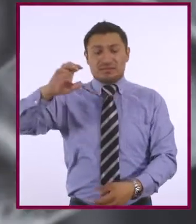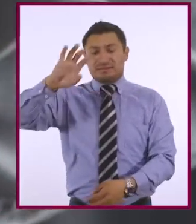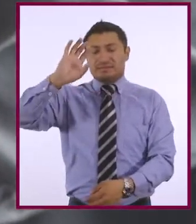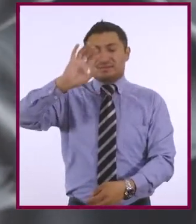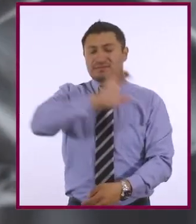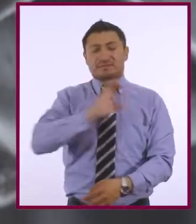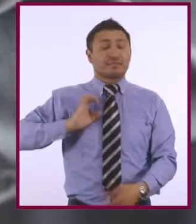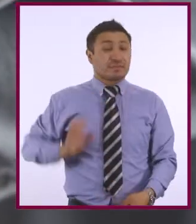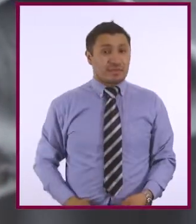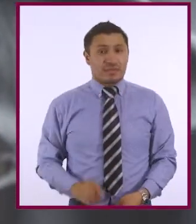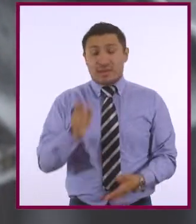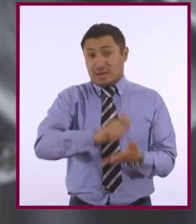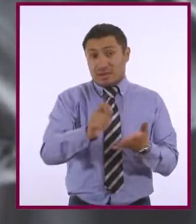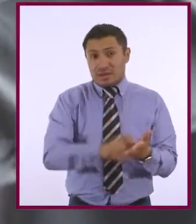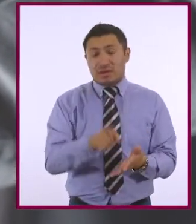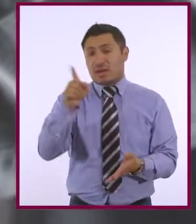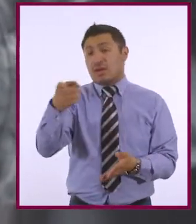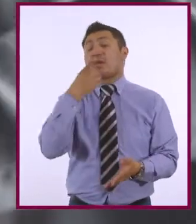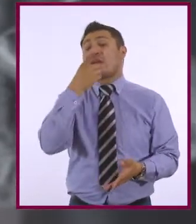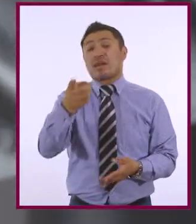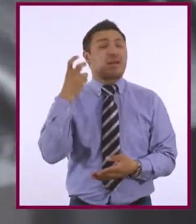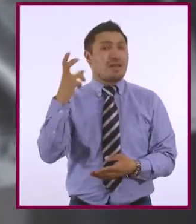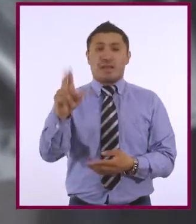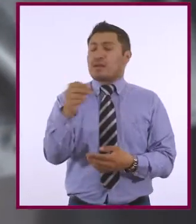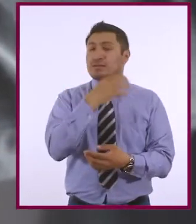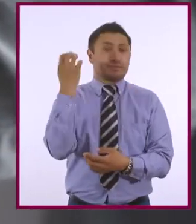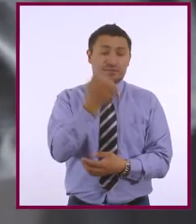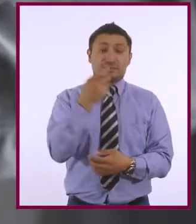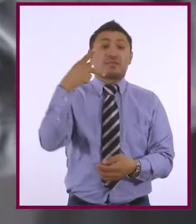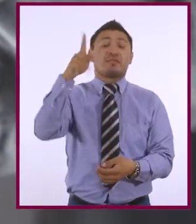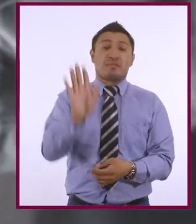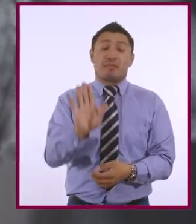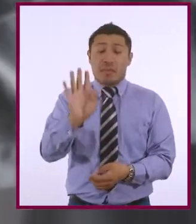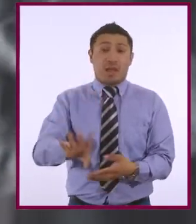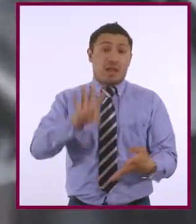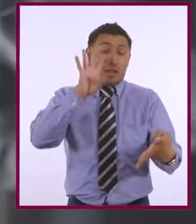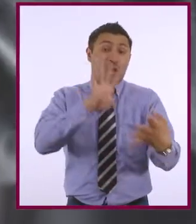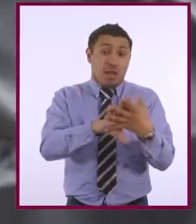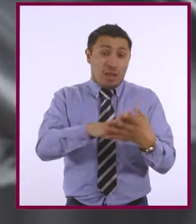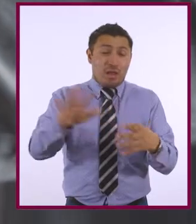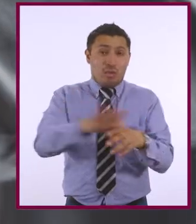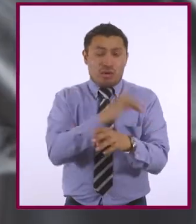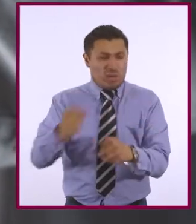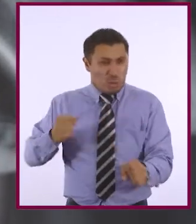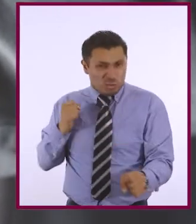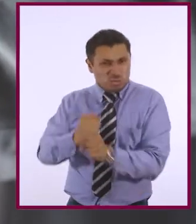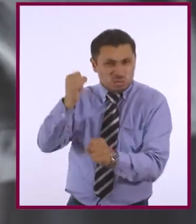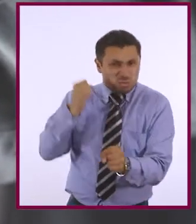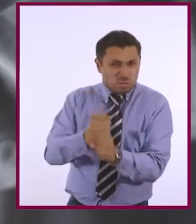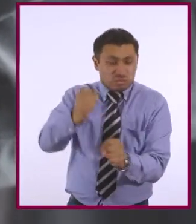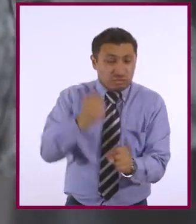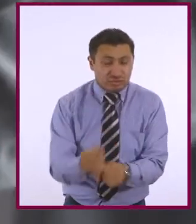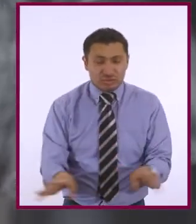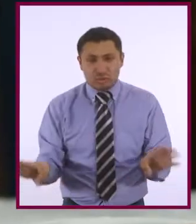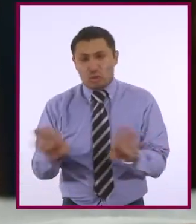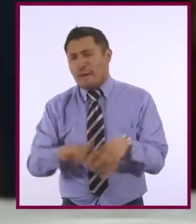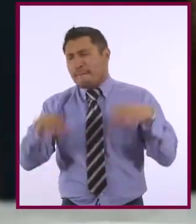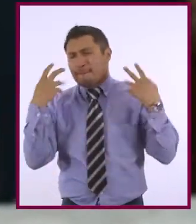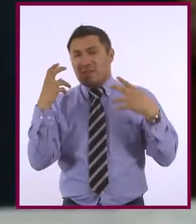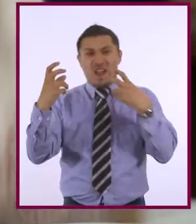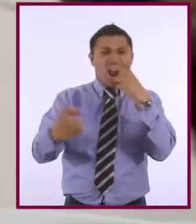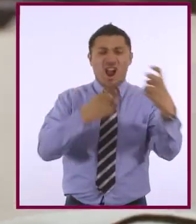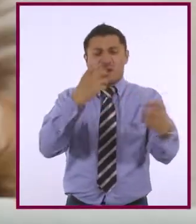escribió: «Dirás que aquella no es escuela sino prisión por el estallido de los azotes, por el estrépito de